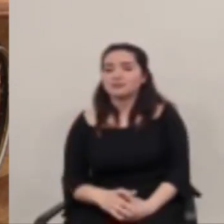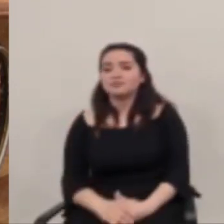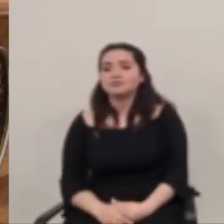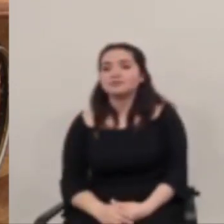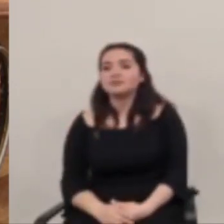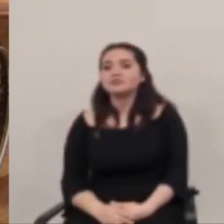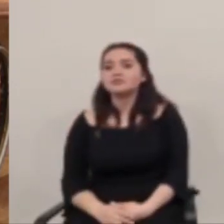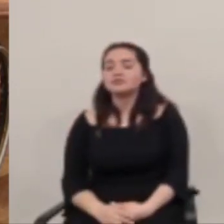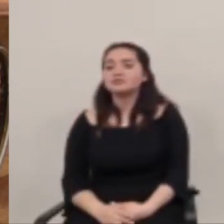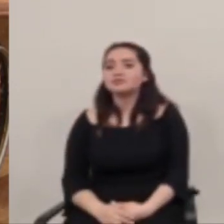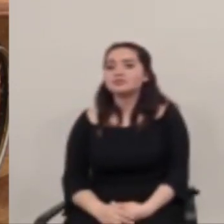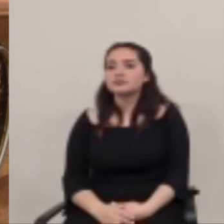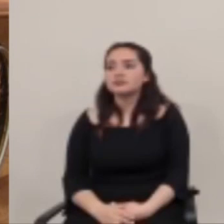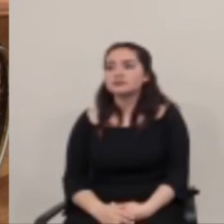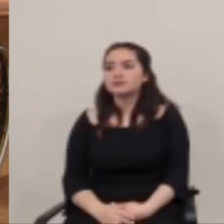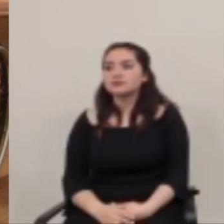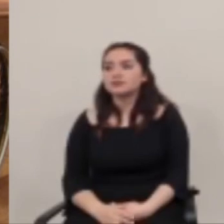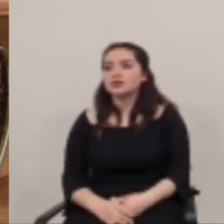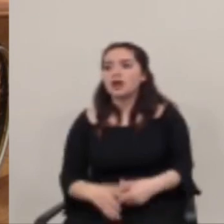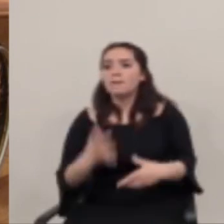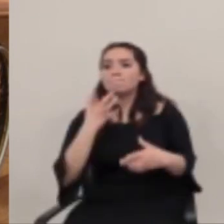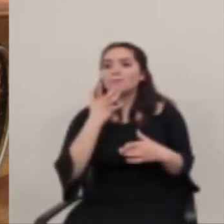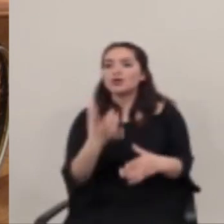dato. Porque